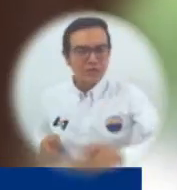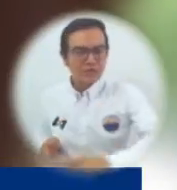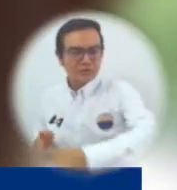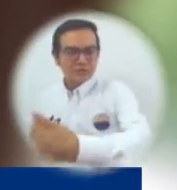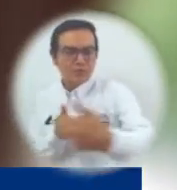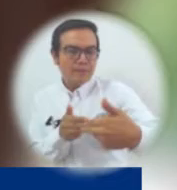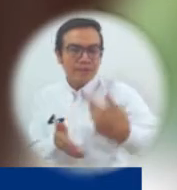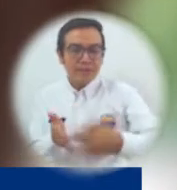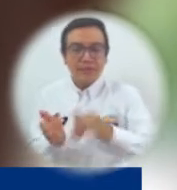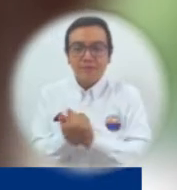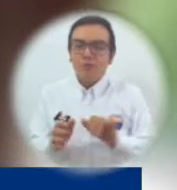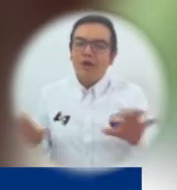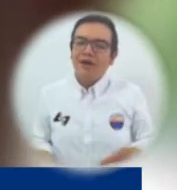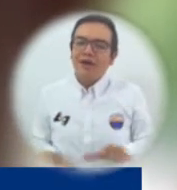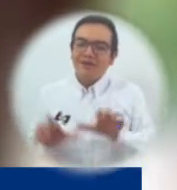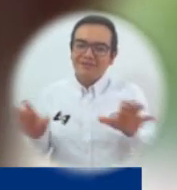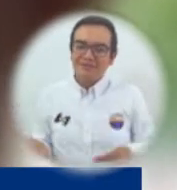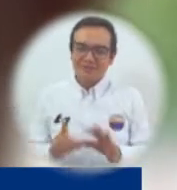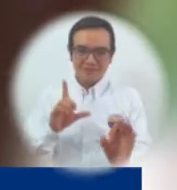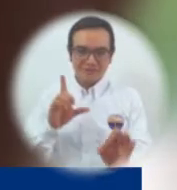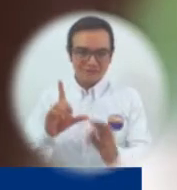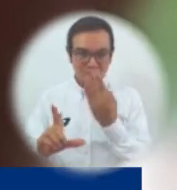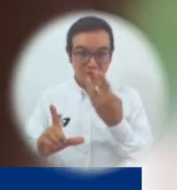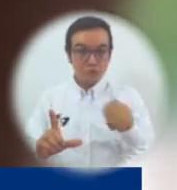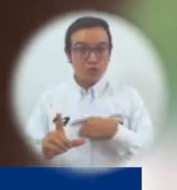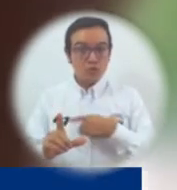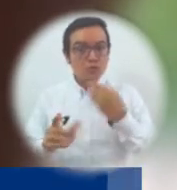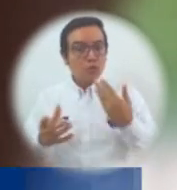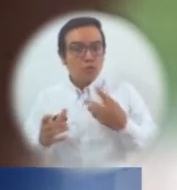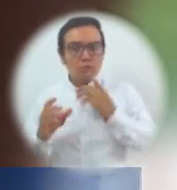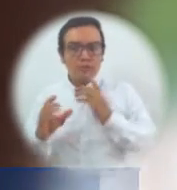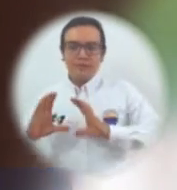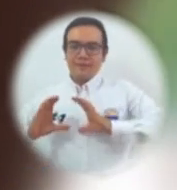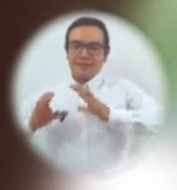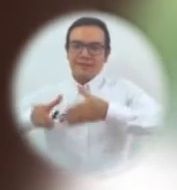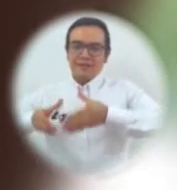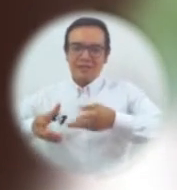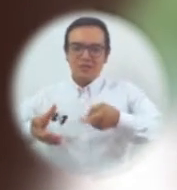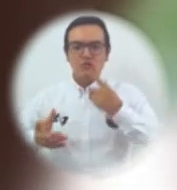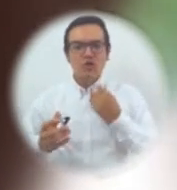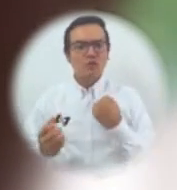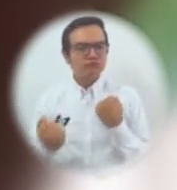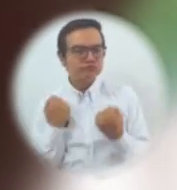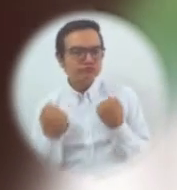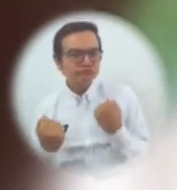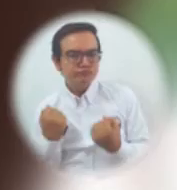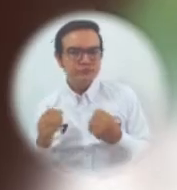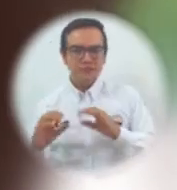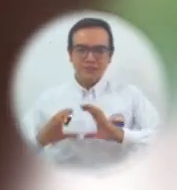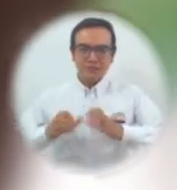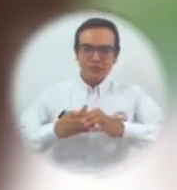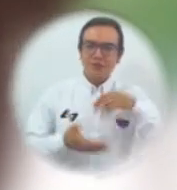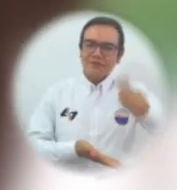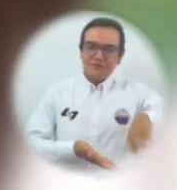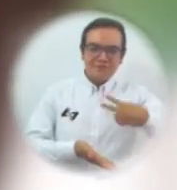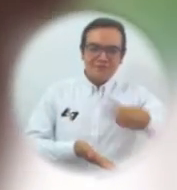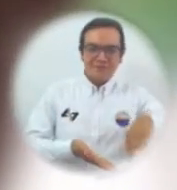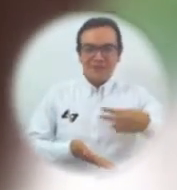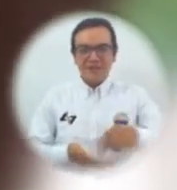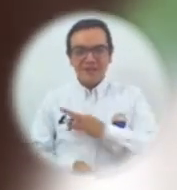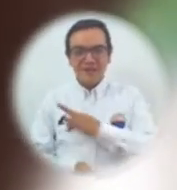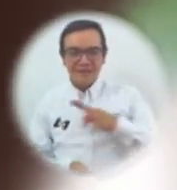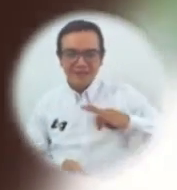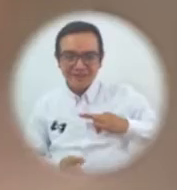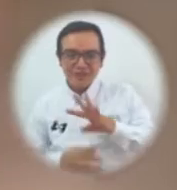que he recibido hasta el momento de percusión, los ejercicios que el profesor ha mandado al WhatsApp y los